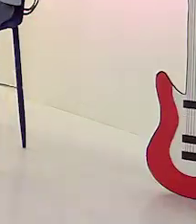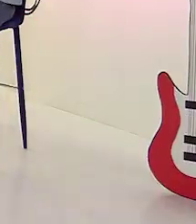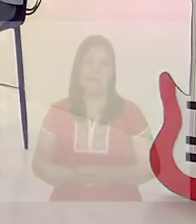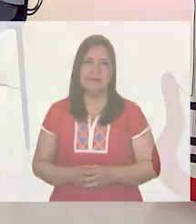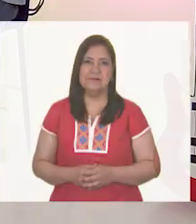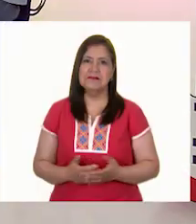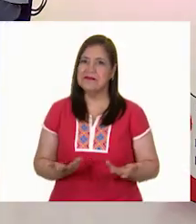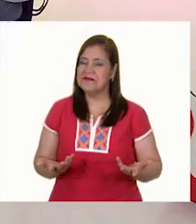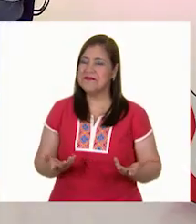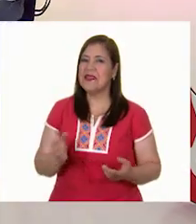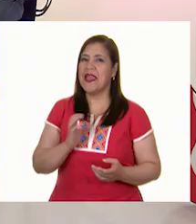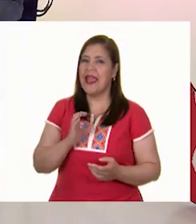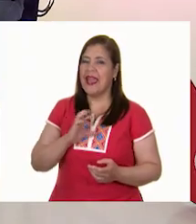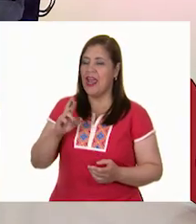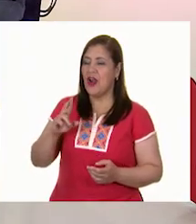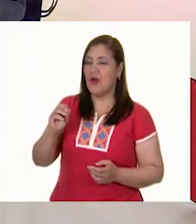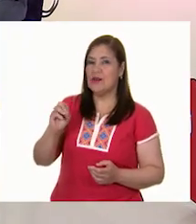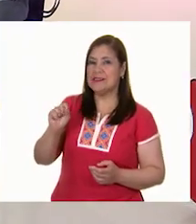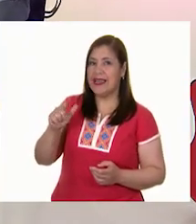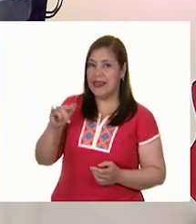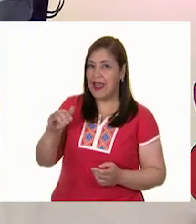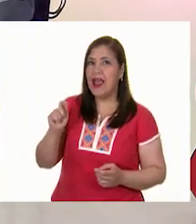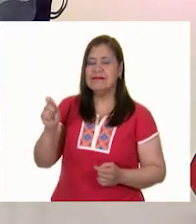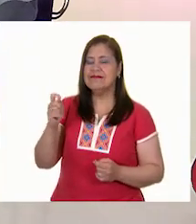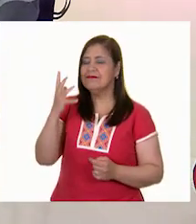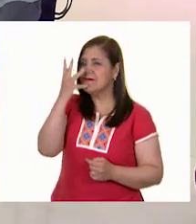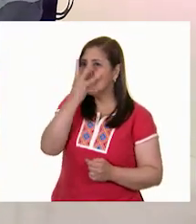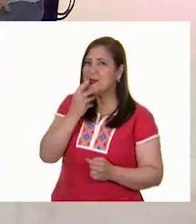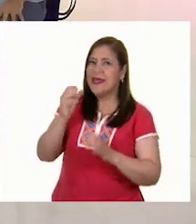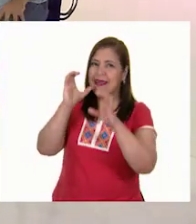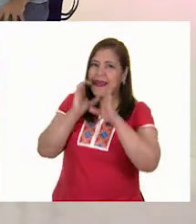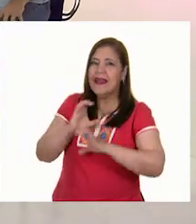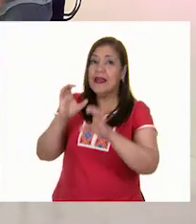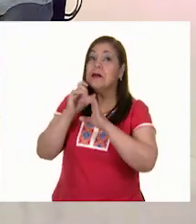Mi querida Rosalía, aparte de cantar hermoso, veo que traes un